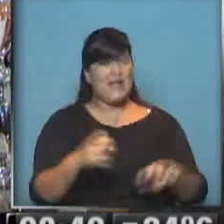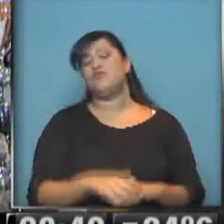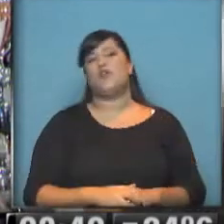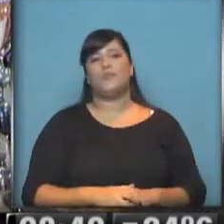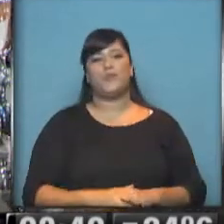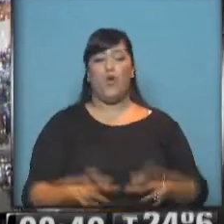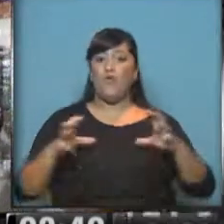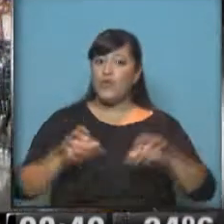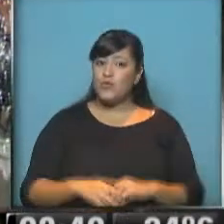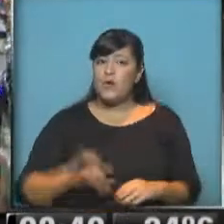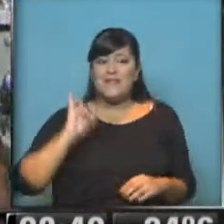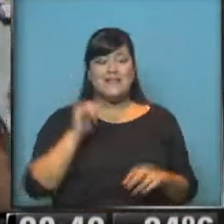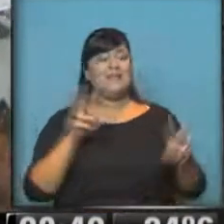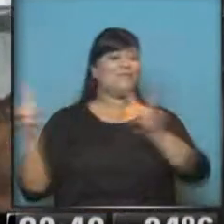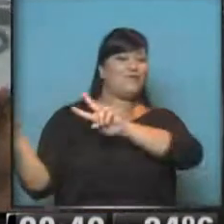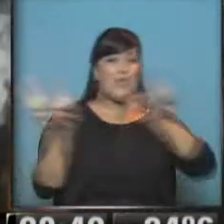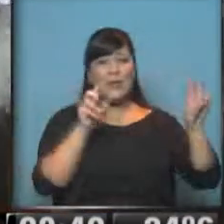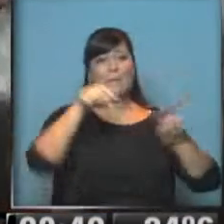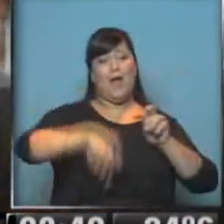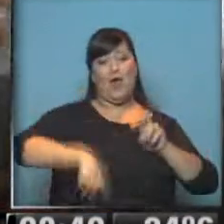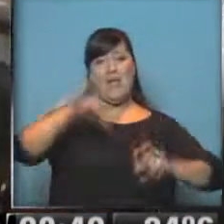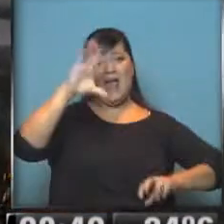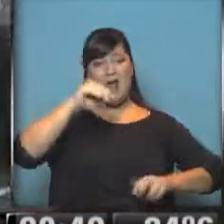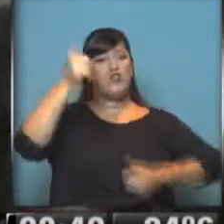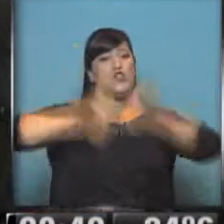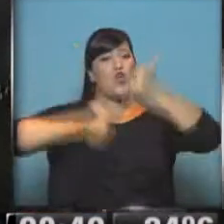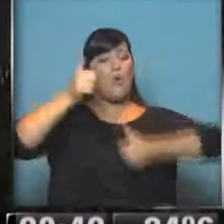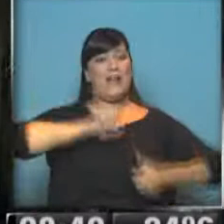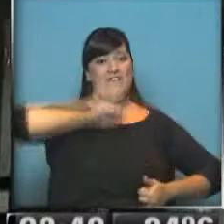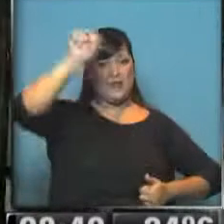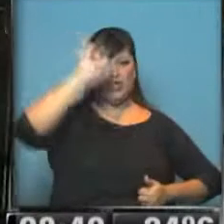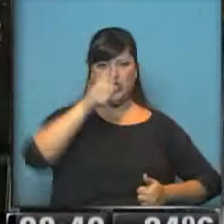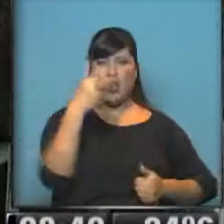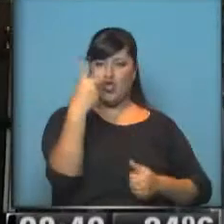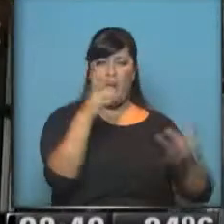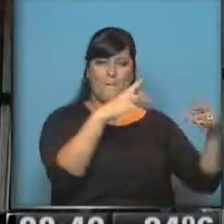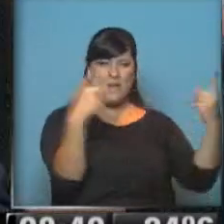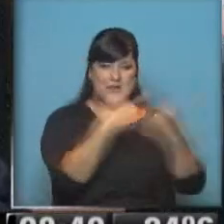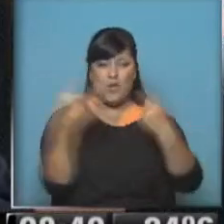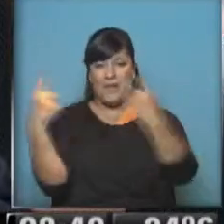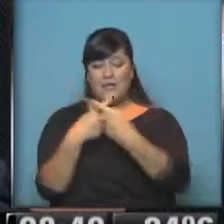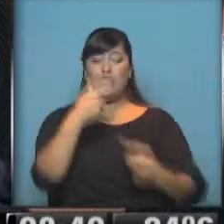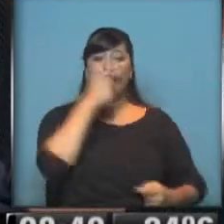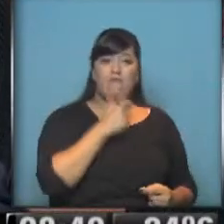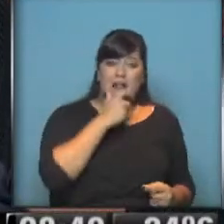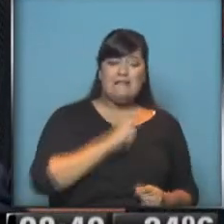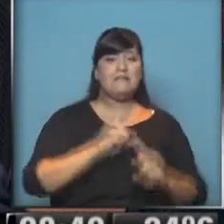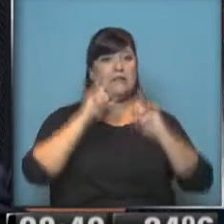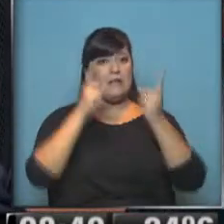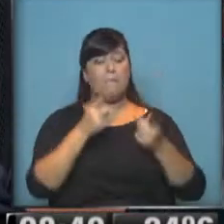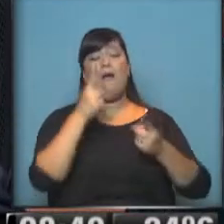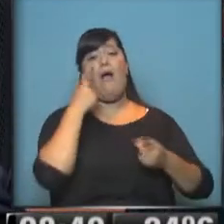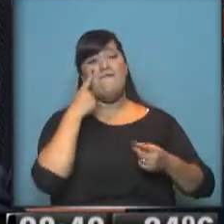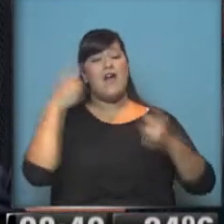Vamos ¿Fútbol? A sí, a absolutamente ver. De tema. Noche de Copa Libertadores, Juan. Exactamente, con dos partidos, porque juega Racing, porque juega su chance de continuar